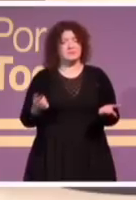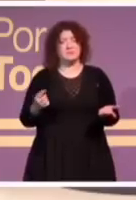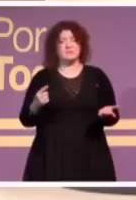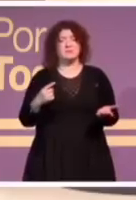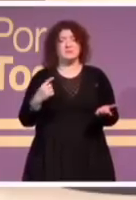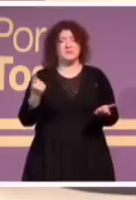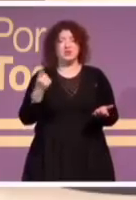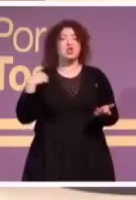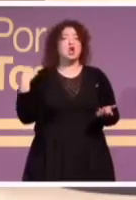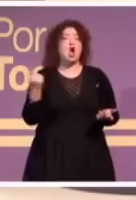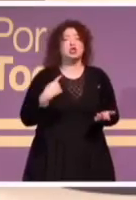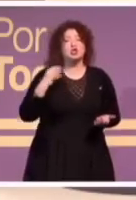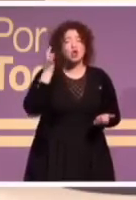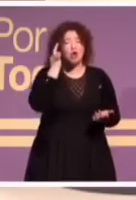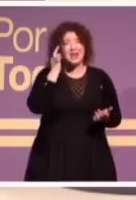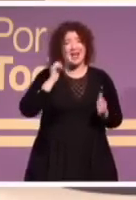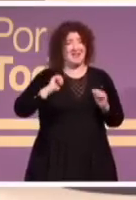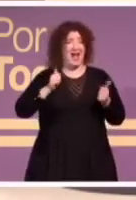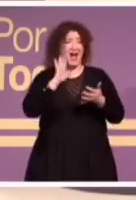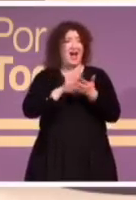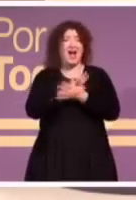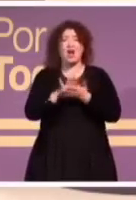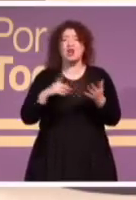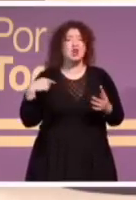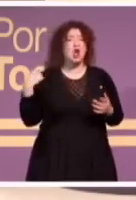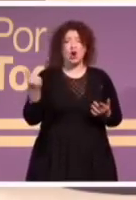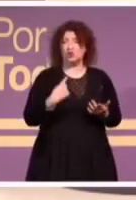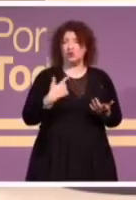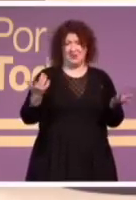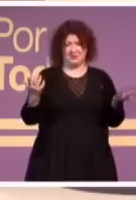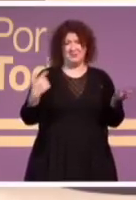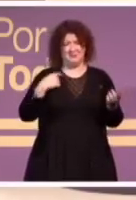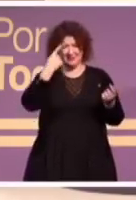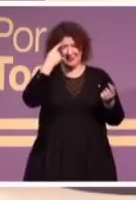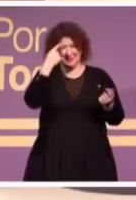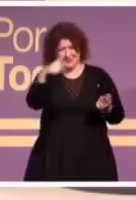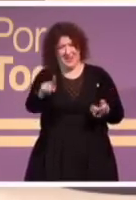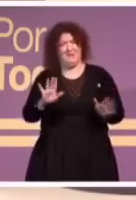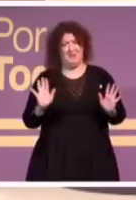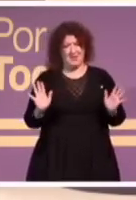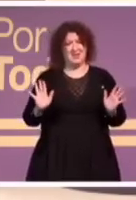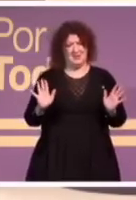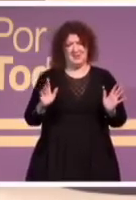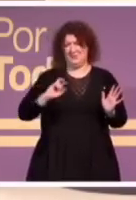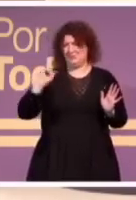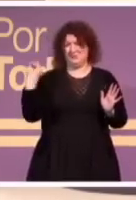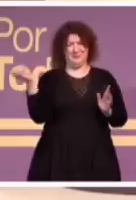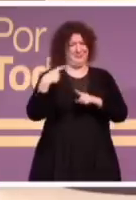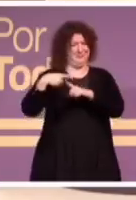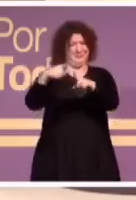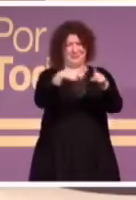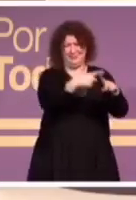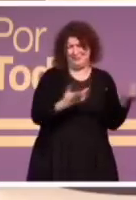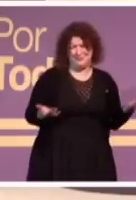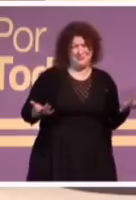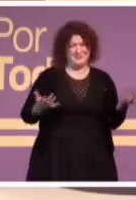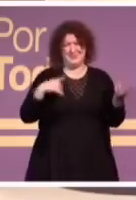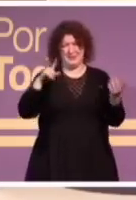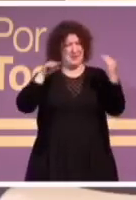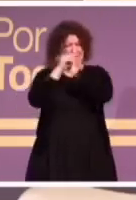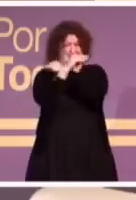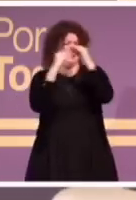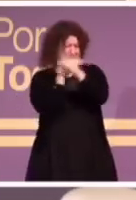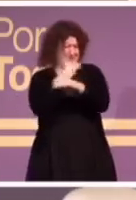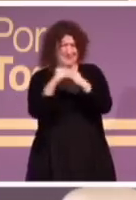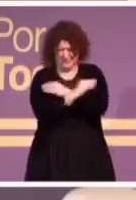Nosotras, ese nosotras del que os hablaba al principio, somos muy conscientes de nuestra diversidad, de nuestra discrepancia